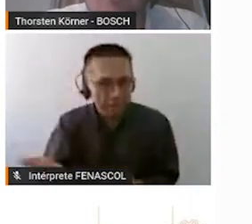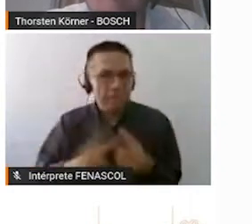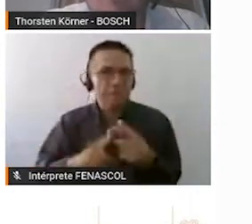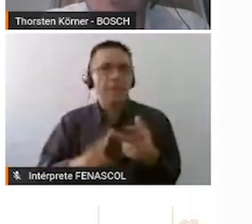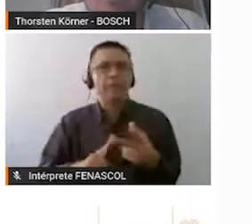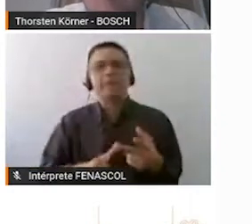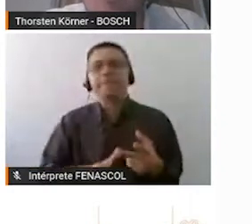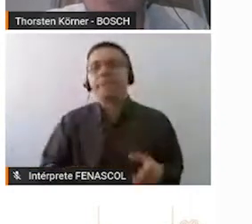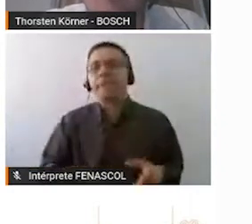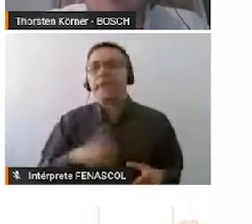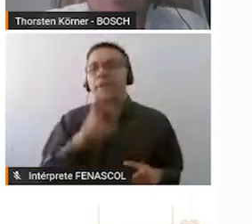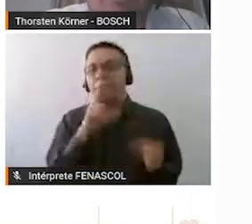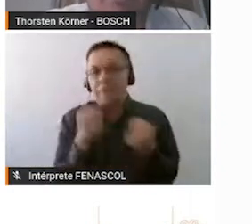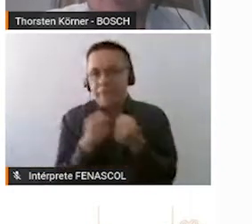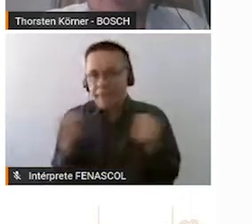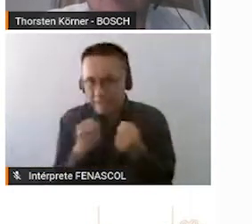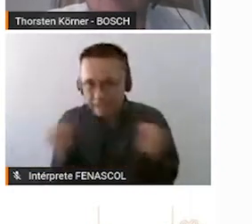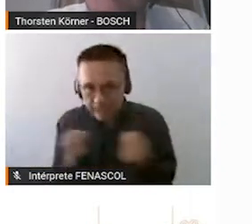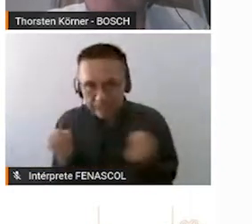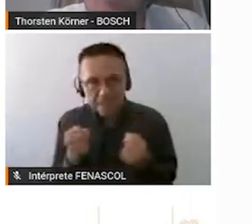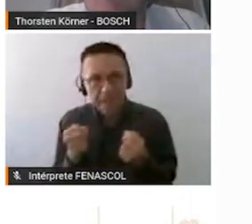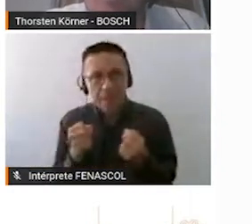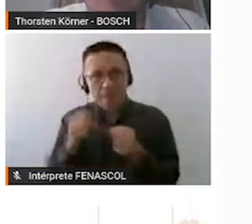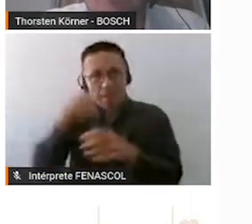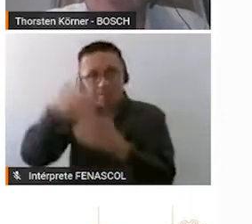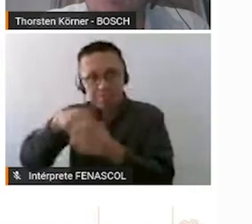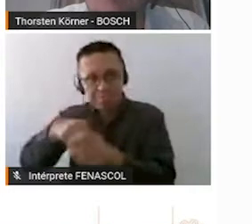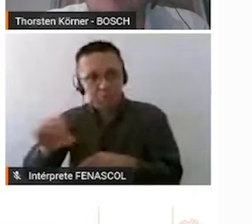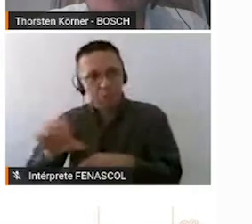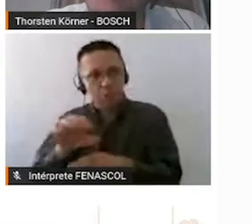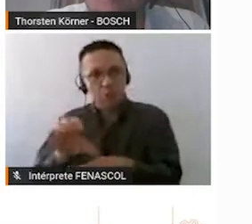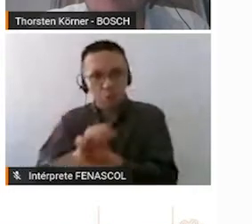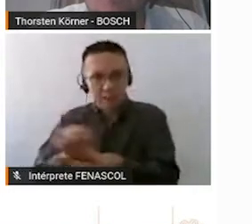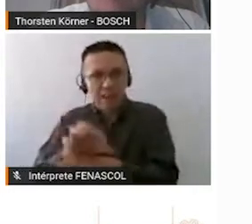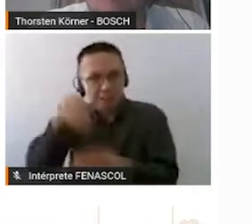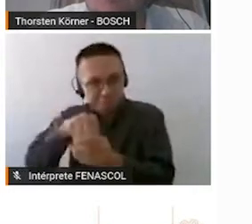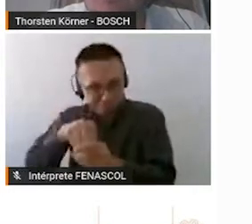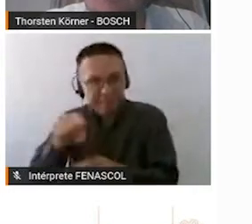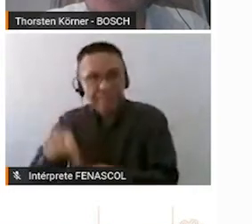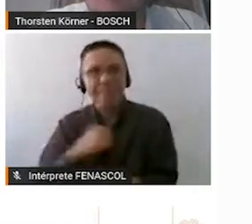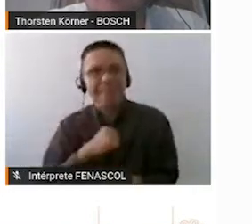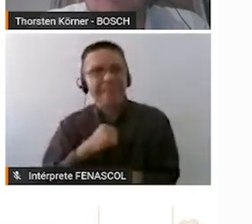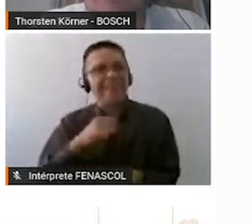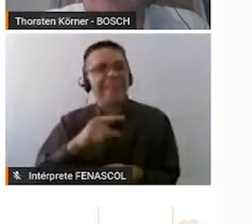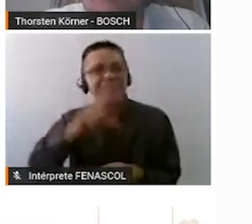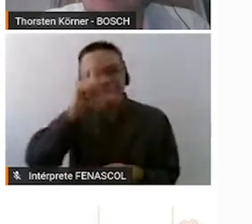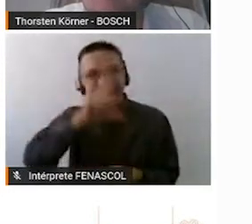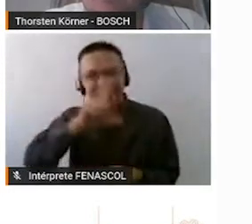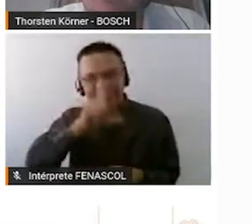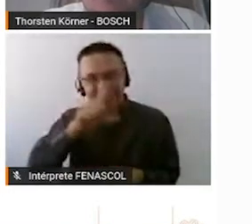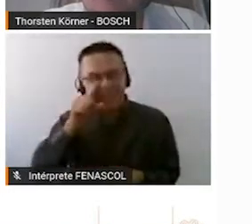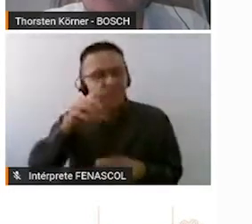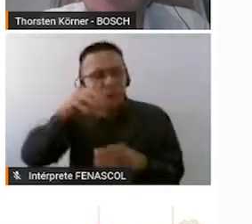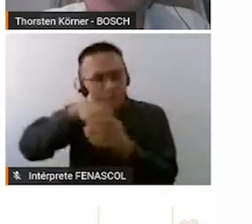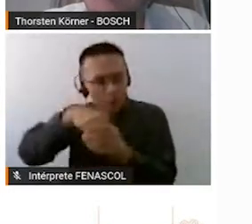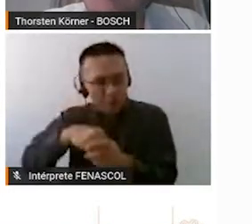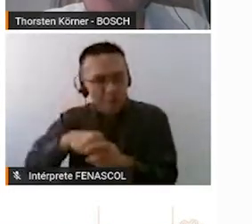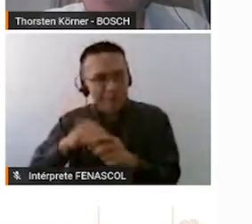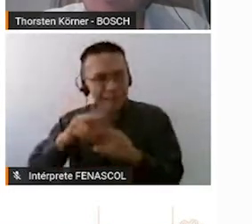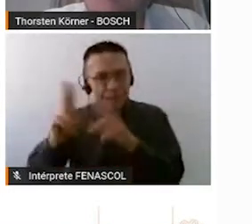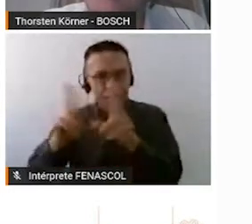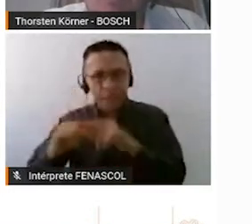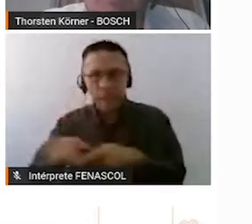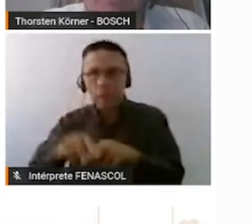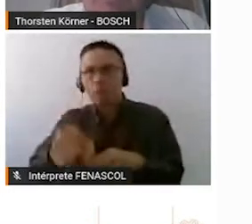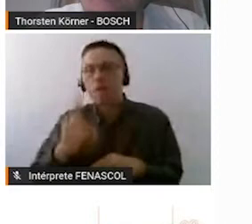una refrigeradora inteligente en la marca LG, ¿no? Que se conectaba al Internet, podía realizar pedidos